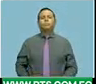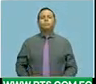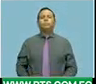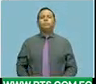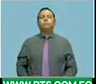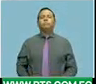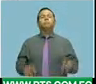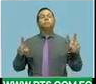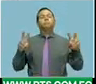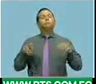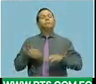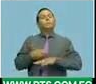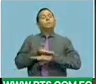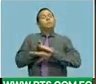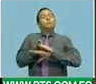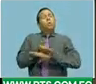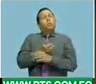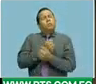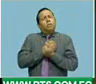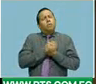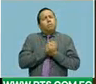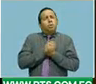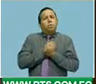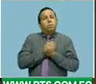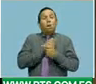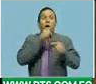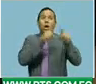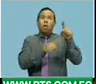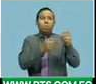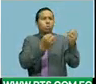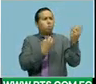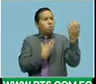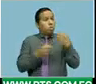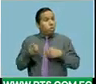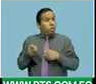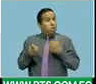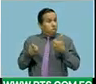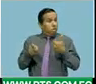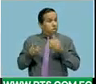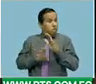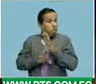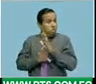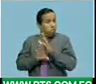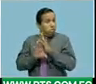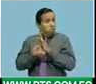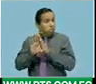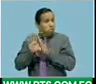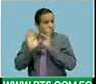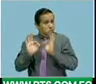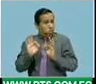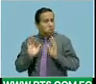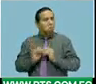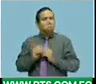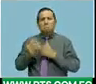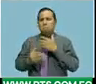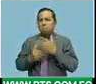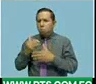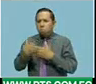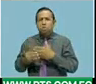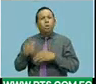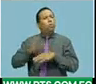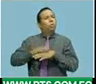que nos amemos. Decían que se estaba recuperando, que estaba respondiendo favorablemente al tratamiento del COVID-19 y de un problema